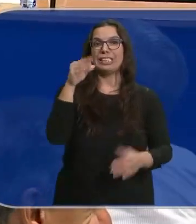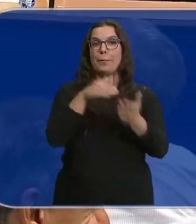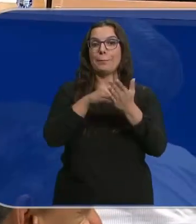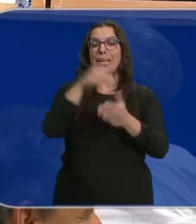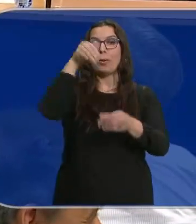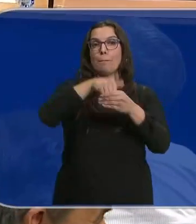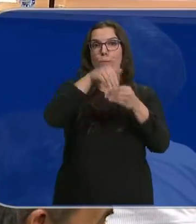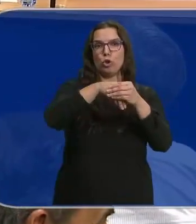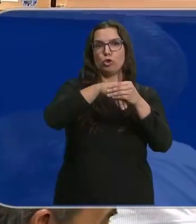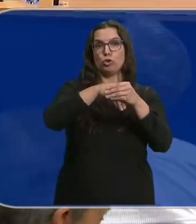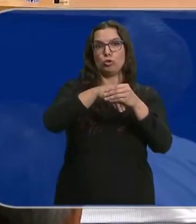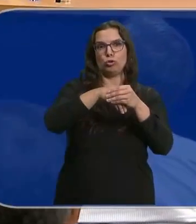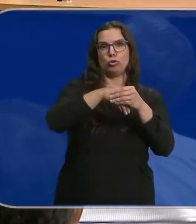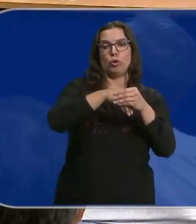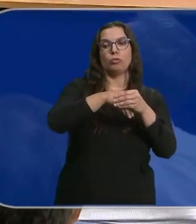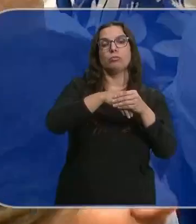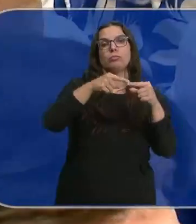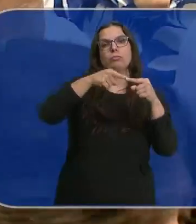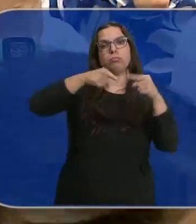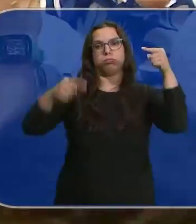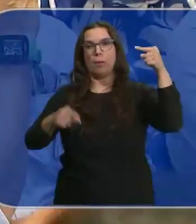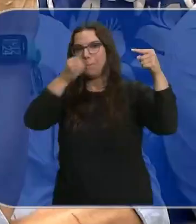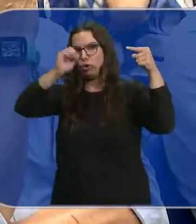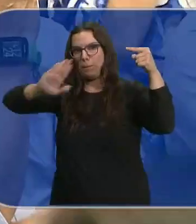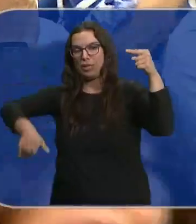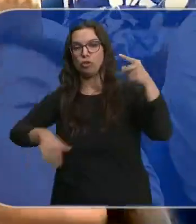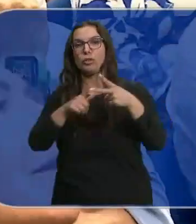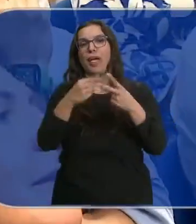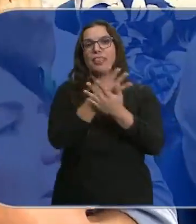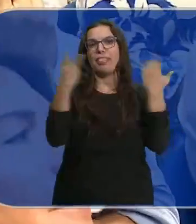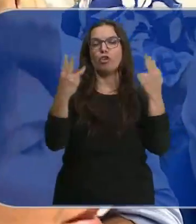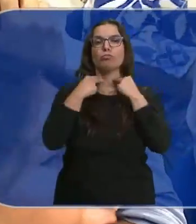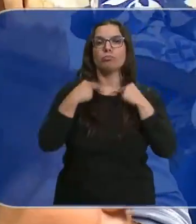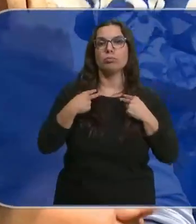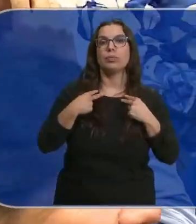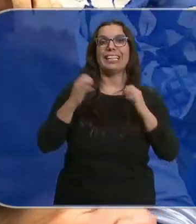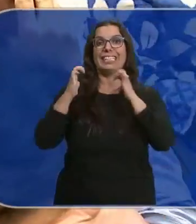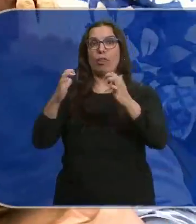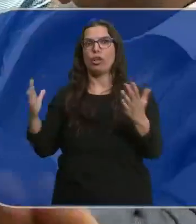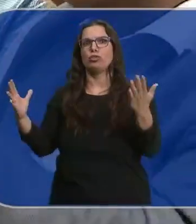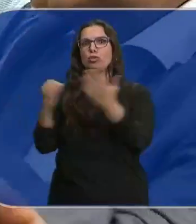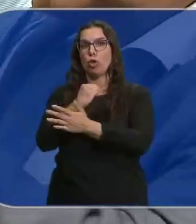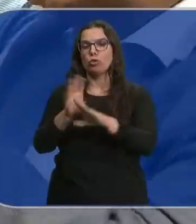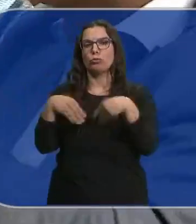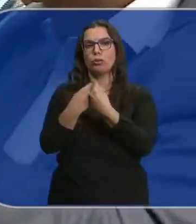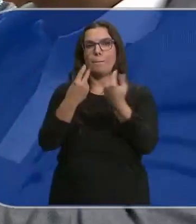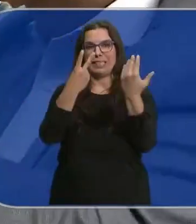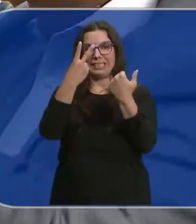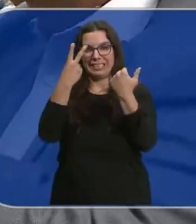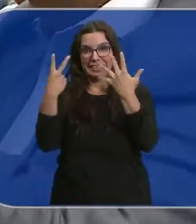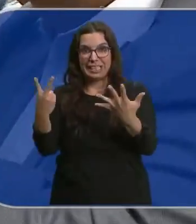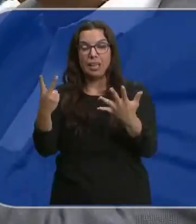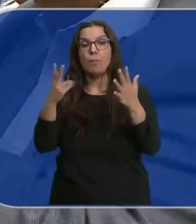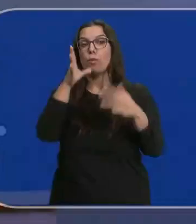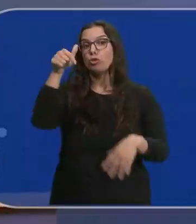votos de diferencia respecto al PSOE de Castilla y León, 18 escaños y todos los senadores en juego, 27. De ahí que hoy todo